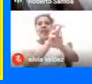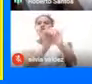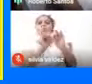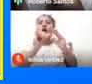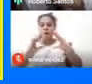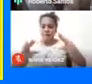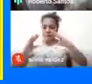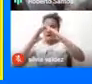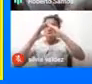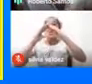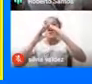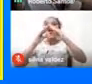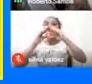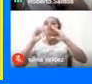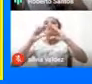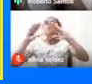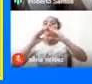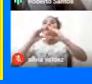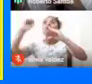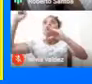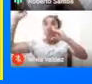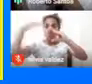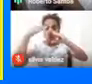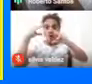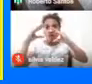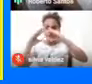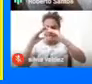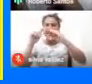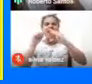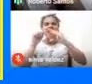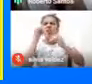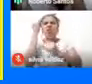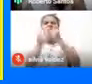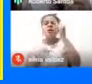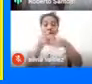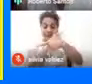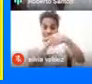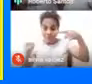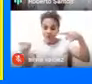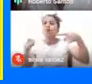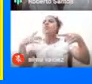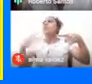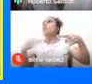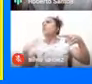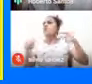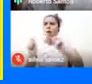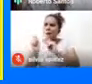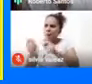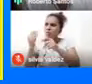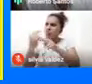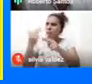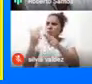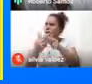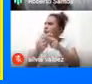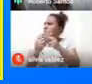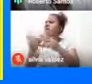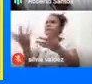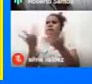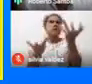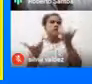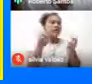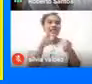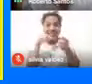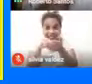La pirámide Del morro Que en esta última Semana Ha sido tan nombrada Precisamente Porque sobre Esa